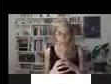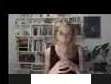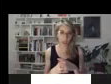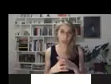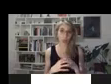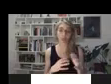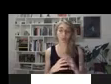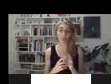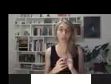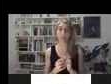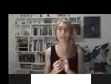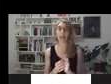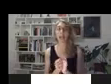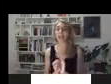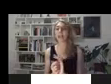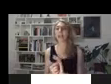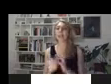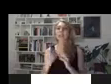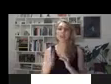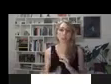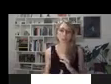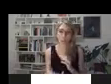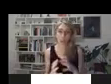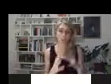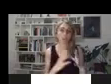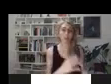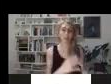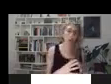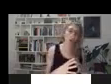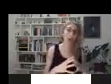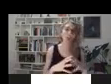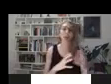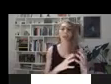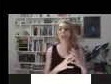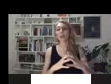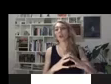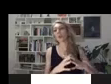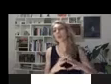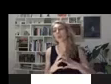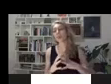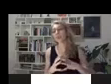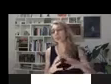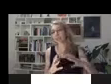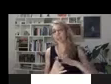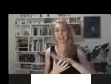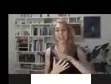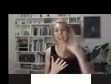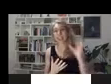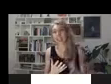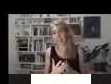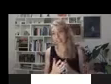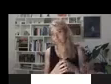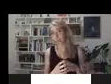proyecto en alguna determinada institución y esa institución no puede solventar de